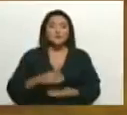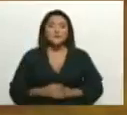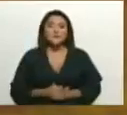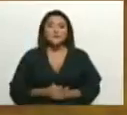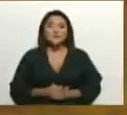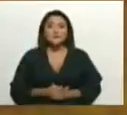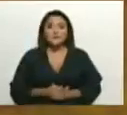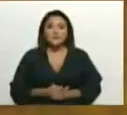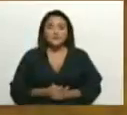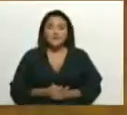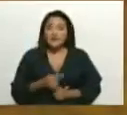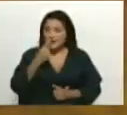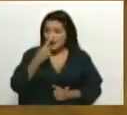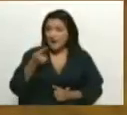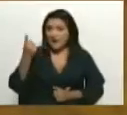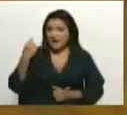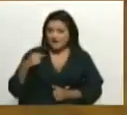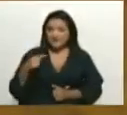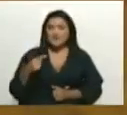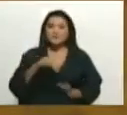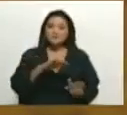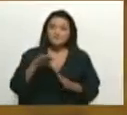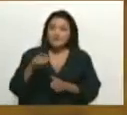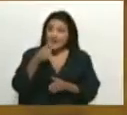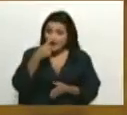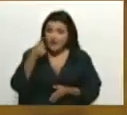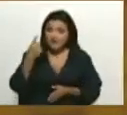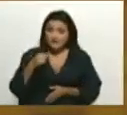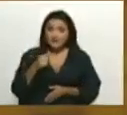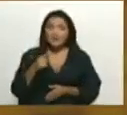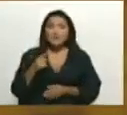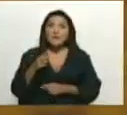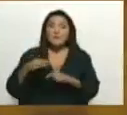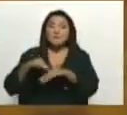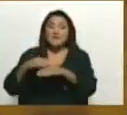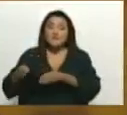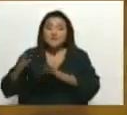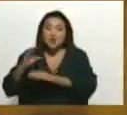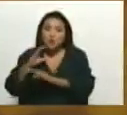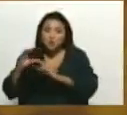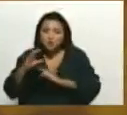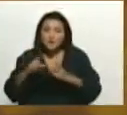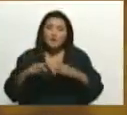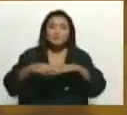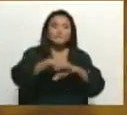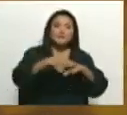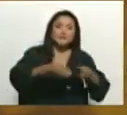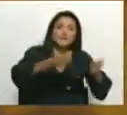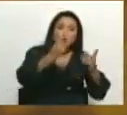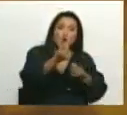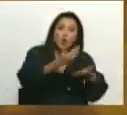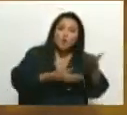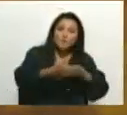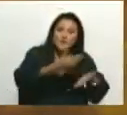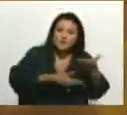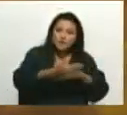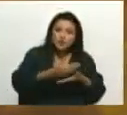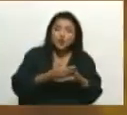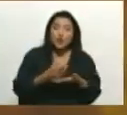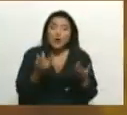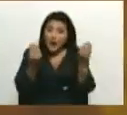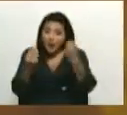Ayer se firmó un importante convenio entre los ministerios del Poder Popular para la Cultura y el Comercio para proteger la propiedad intelectual.